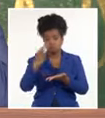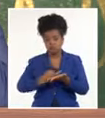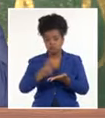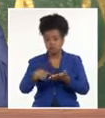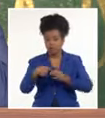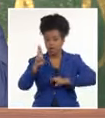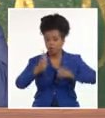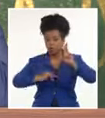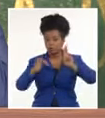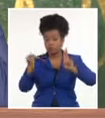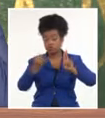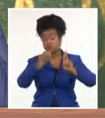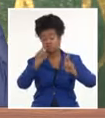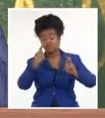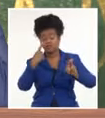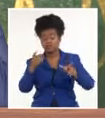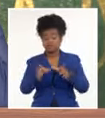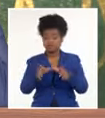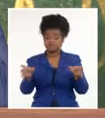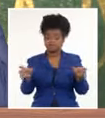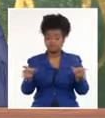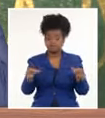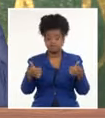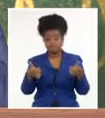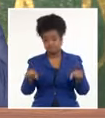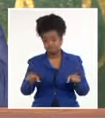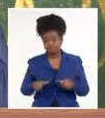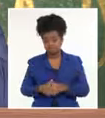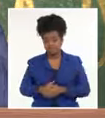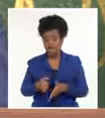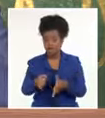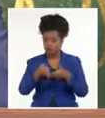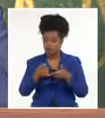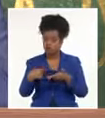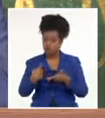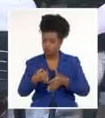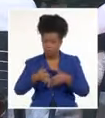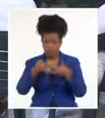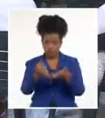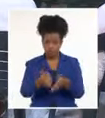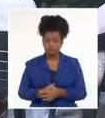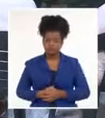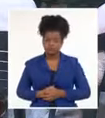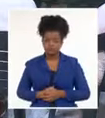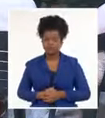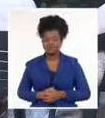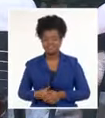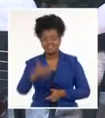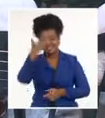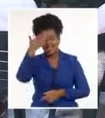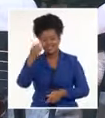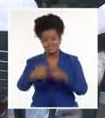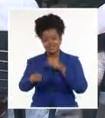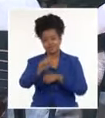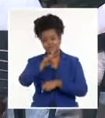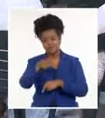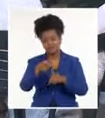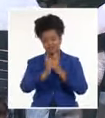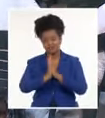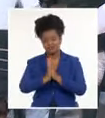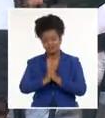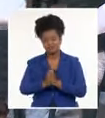Cuentan con el apoyo de la Alianza. Muchas gracias. Otra pregunta, por favor.